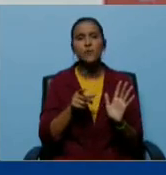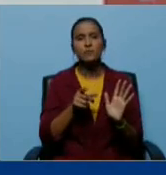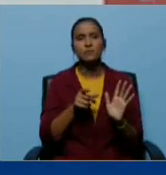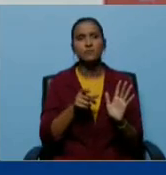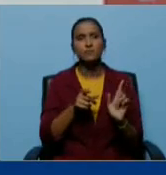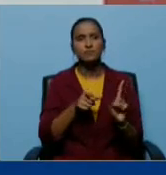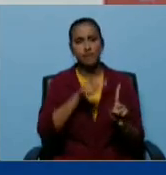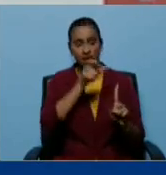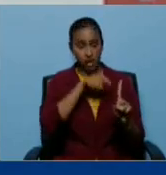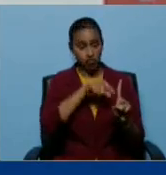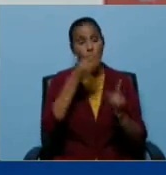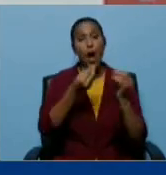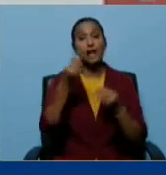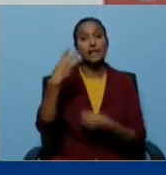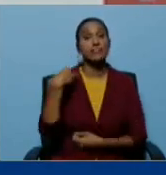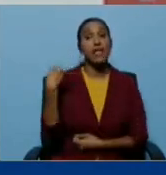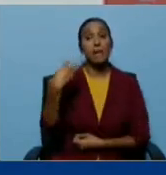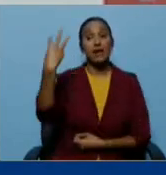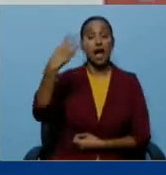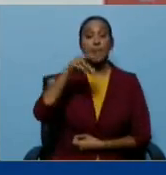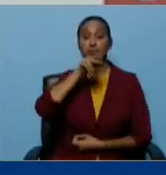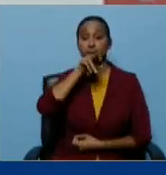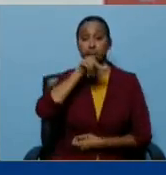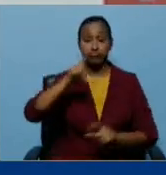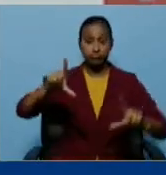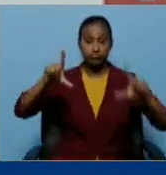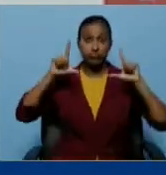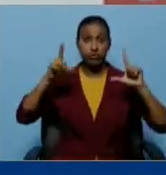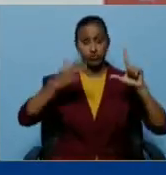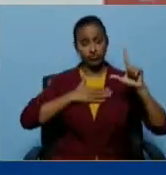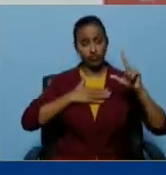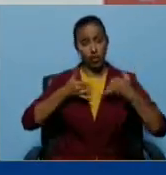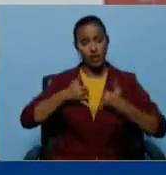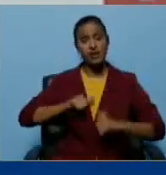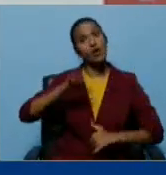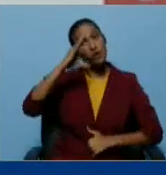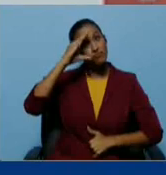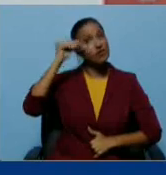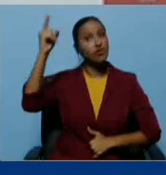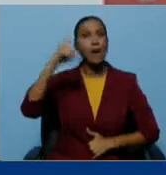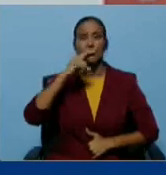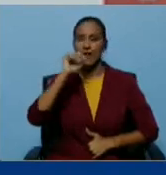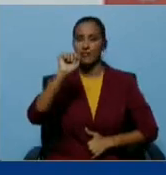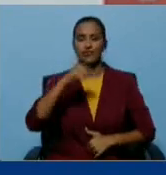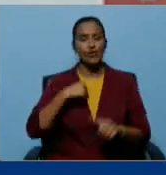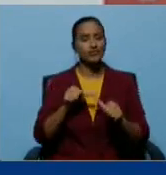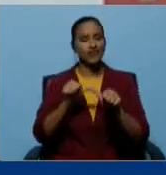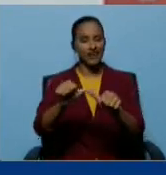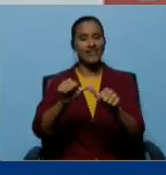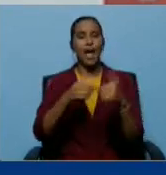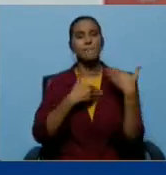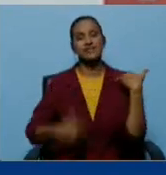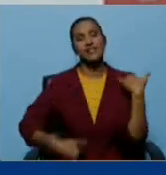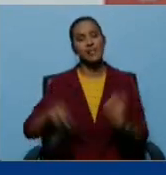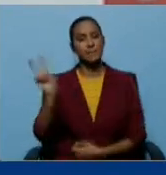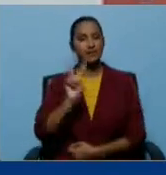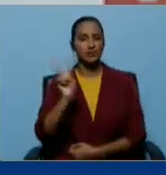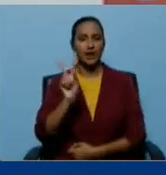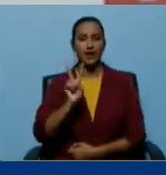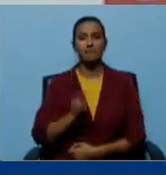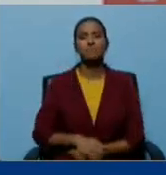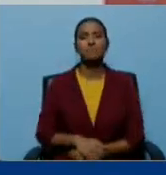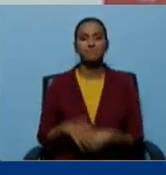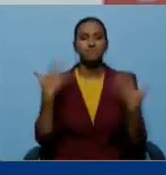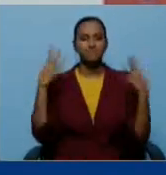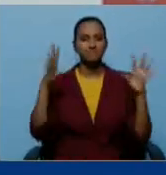que hagas desde Miami, yo, hijo de Dios, Nicolás Maduro Moro, seguiré siendo presidente de la República Bolivariana de